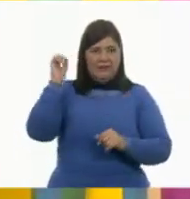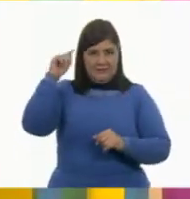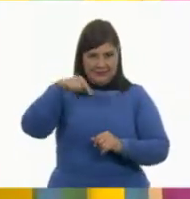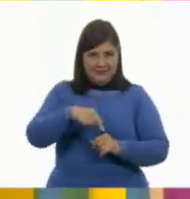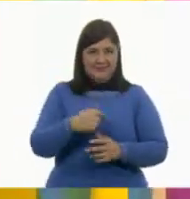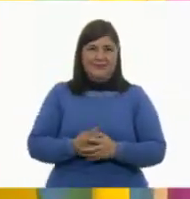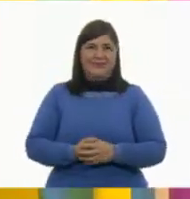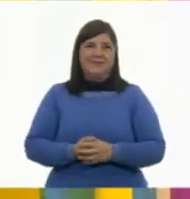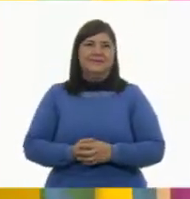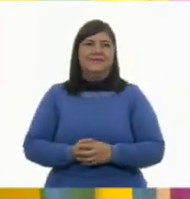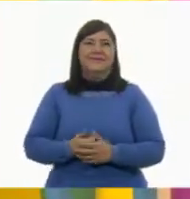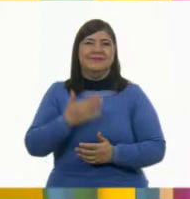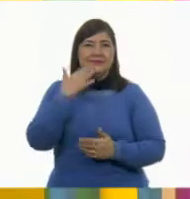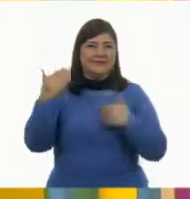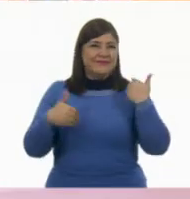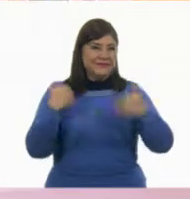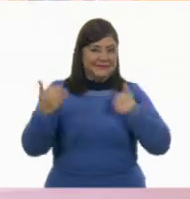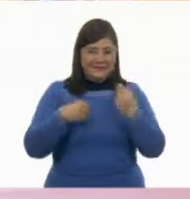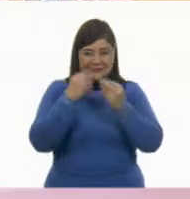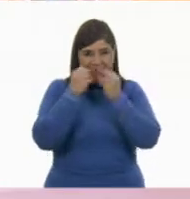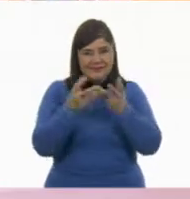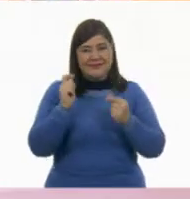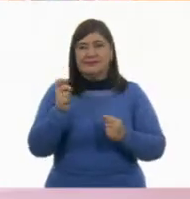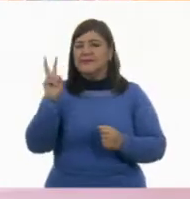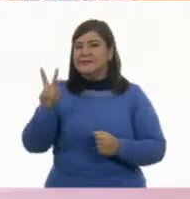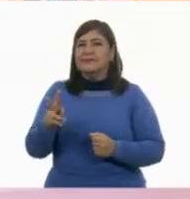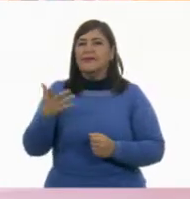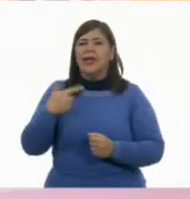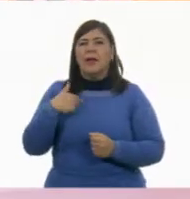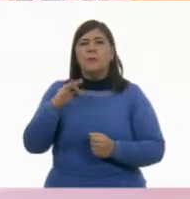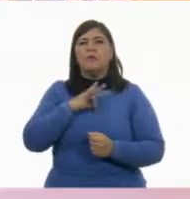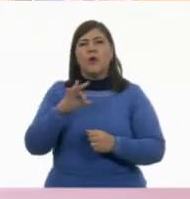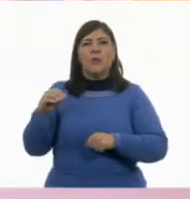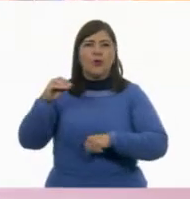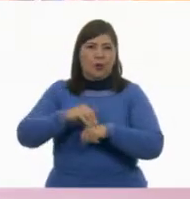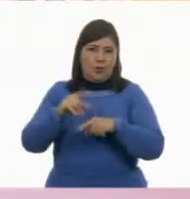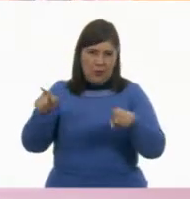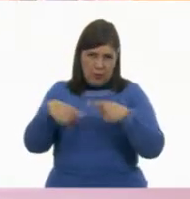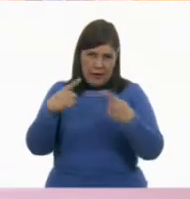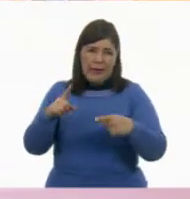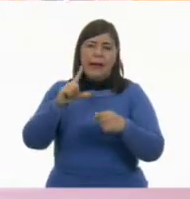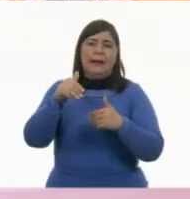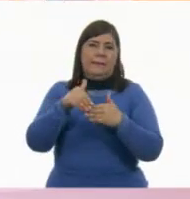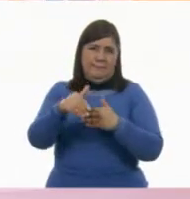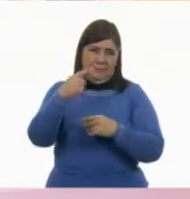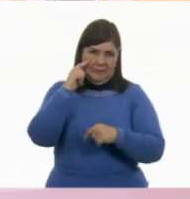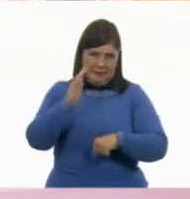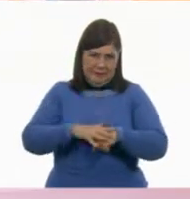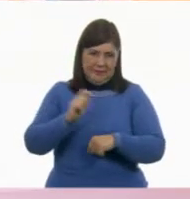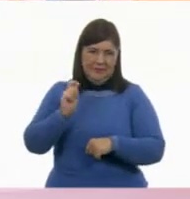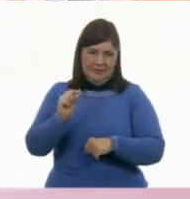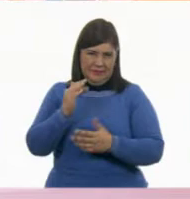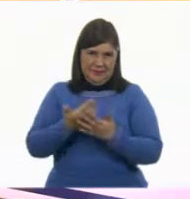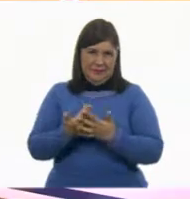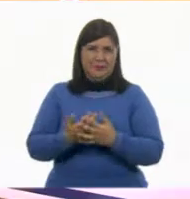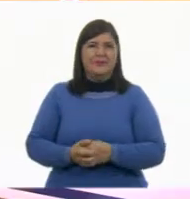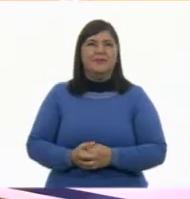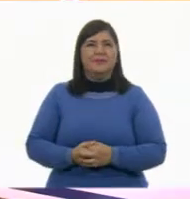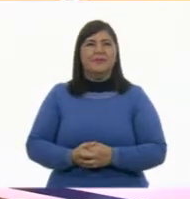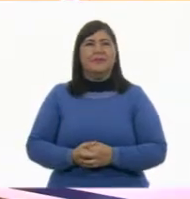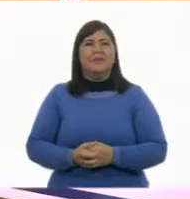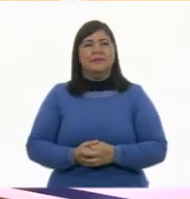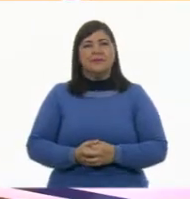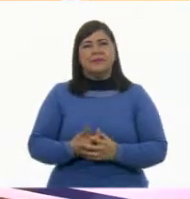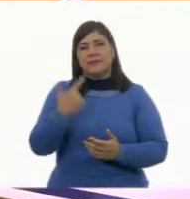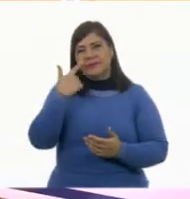Hacia abajo. Ah, muy bien. ¡Qué divertido! Y esto sería interesante si le ponemos música, pero eso ya lo vamos a hacer más adelante. Ok. Bien, entonces